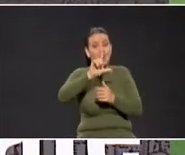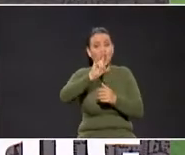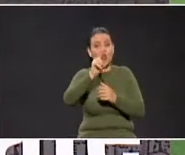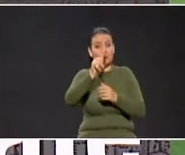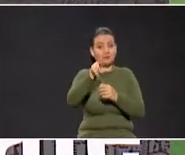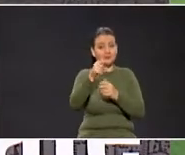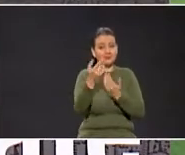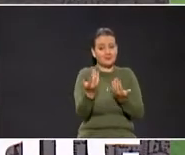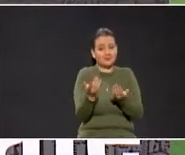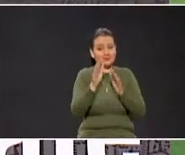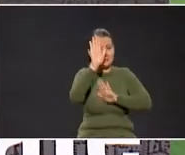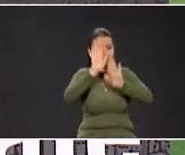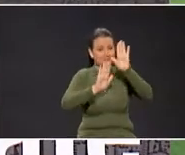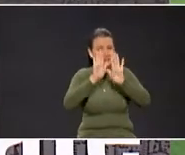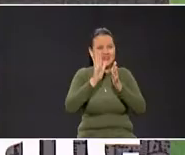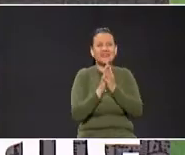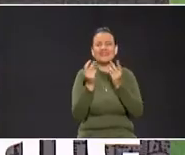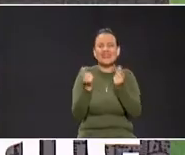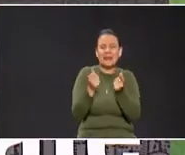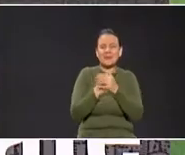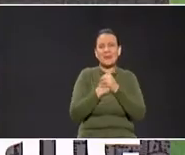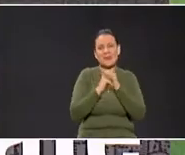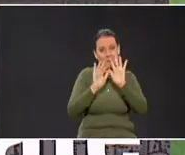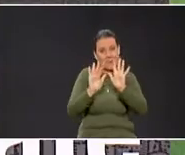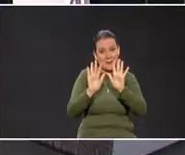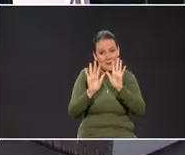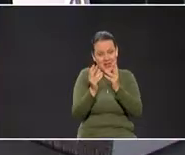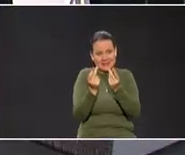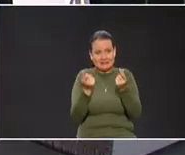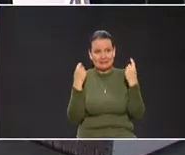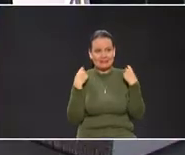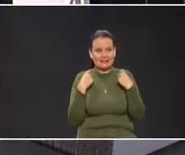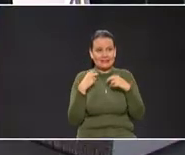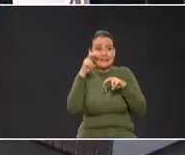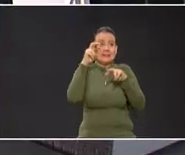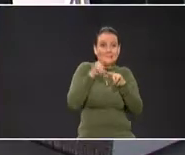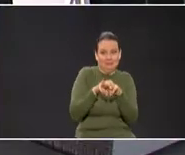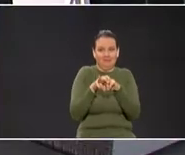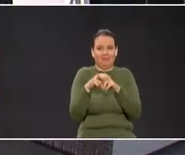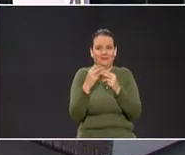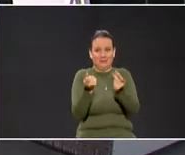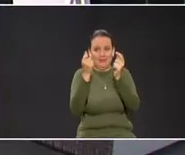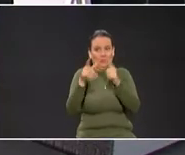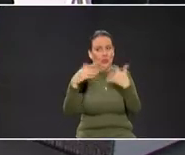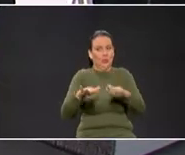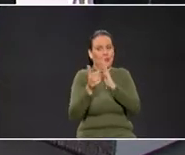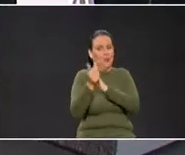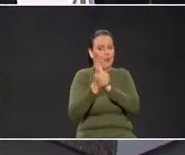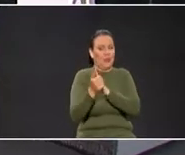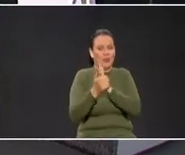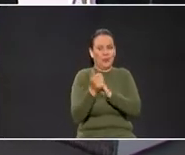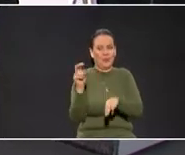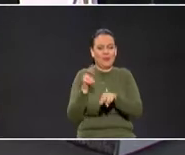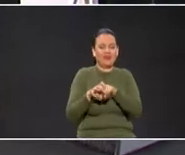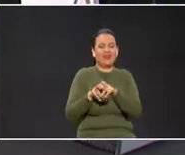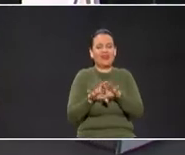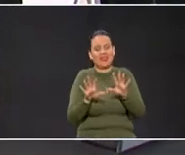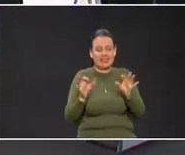y rápidamente bueno con mucha destreza se está acomodando en su en su